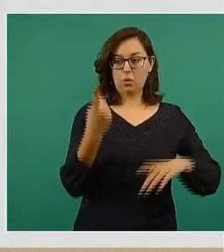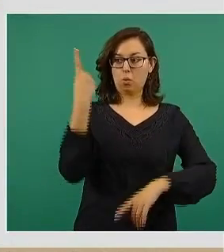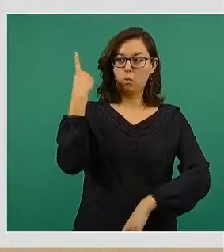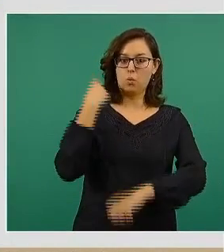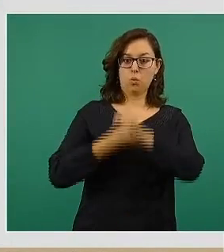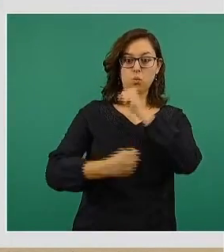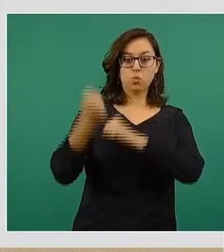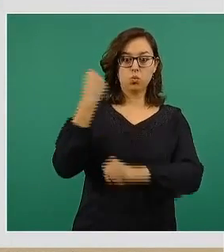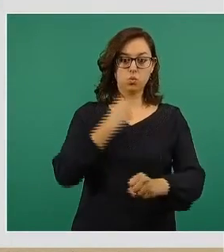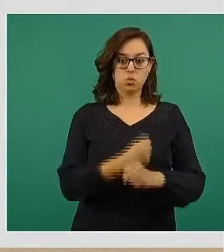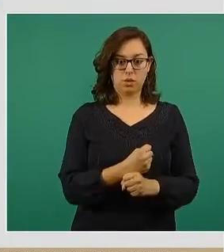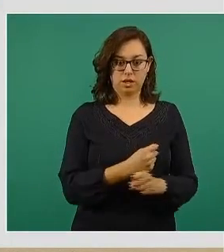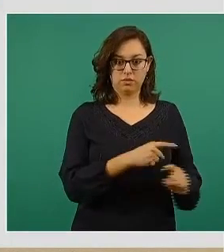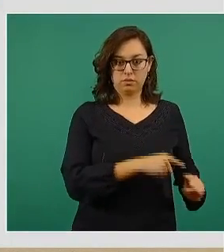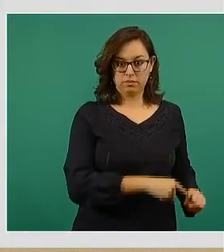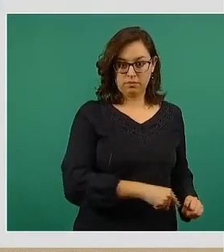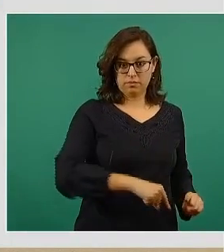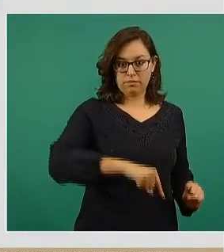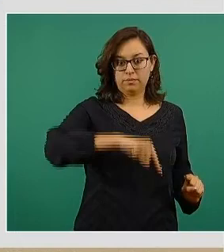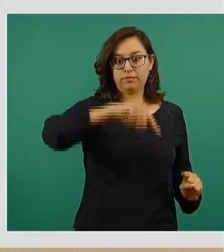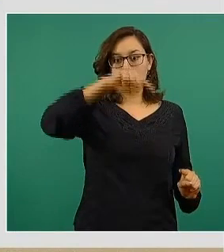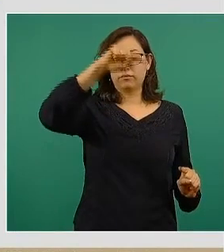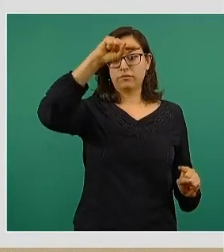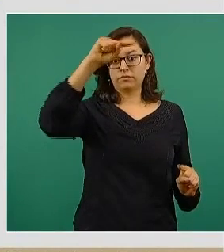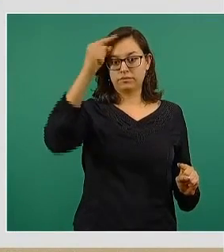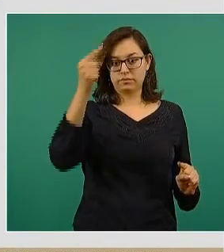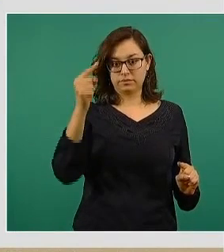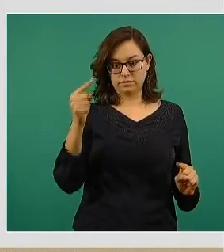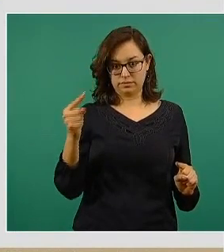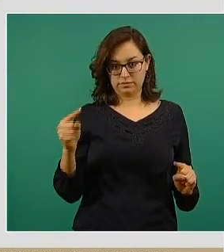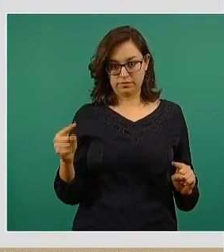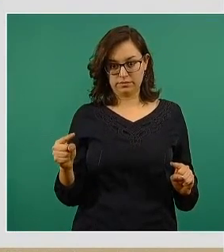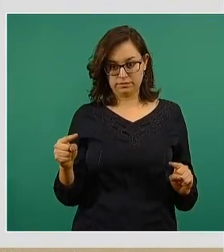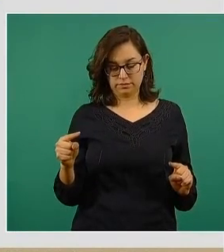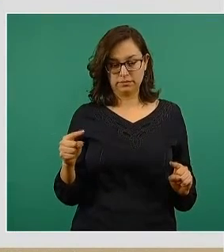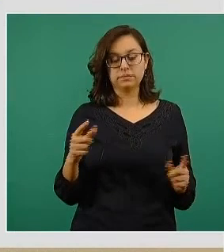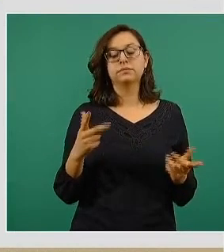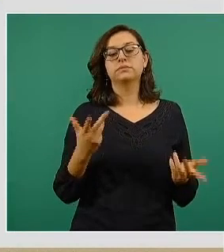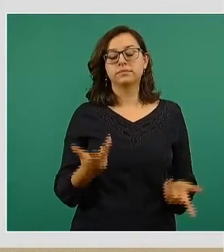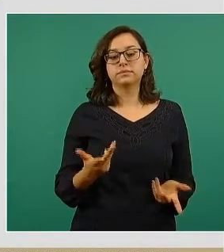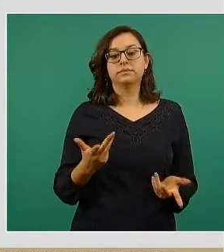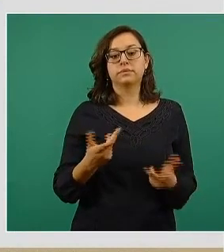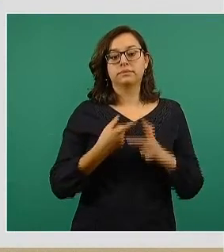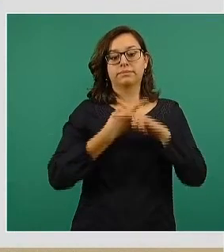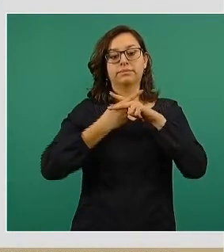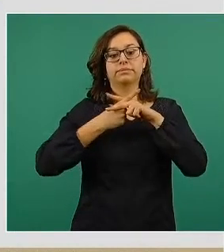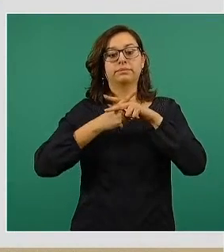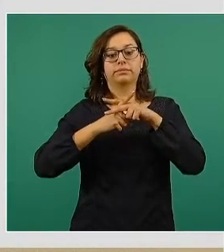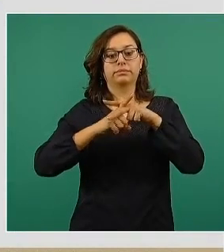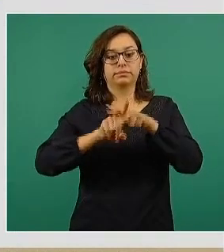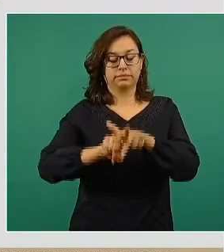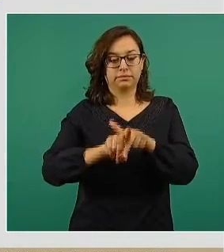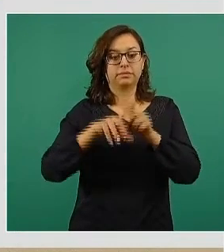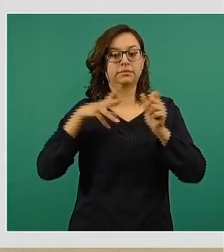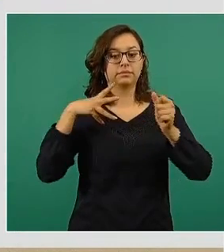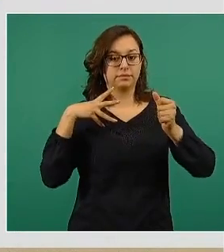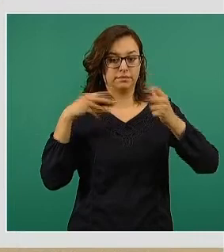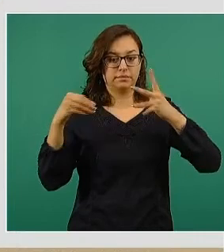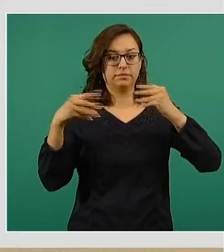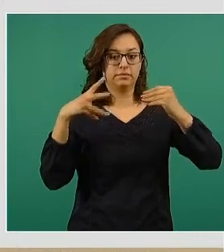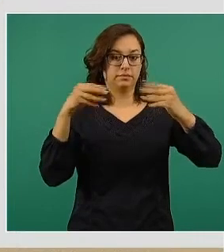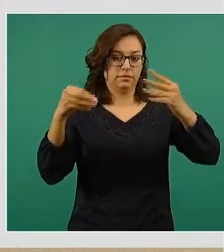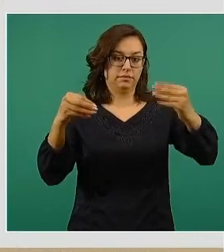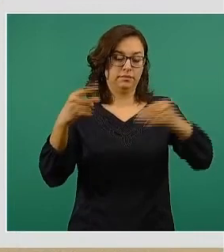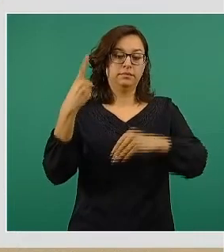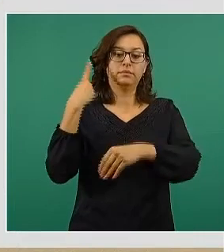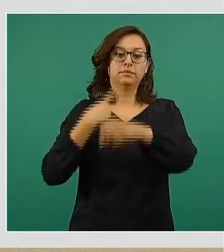ola o nuestro primer pico, y la escalada que tuvimos para esa primera ola desde que inició la transmisión. ¿Cuáles